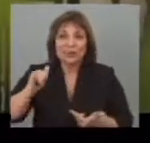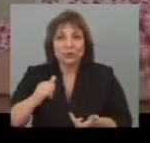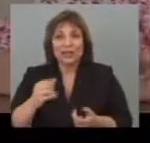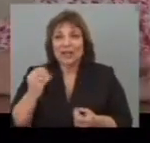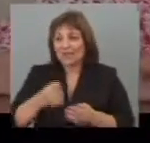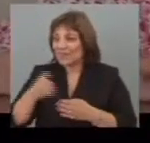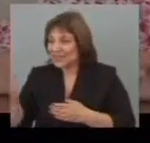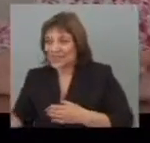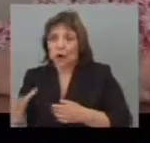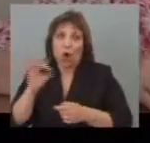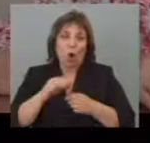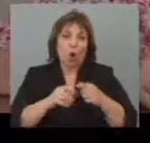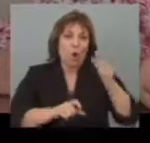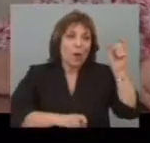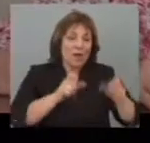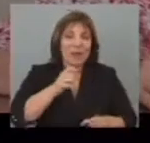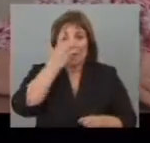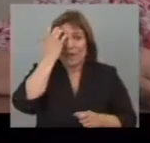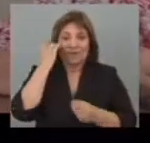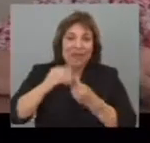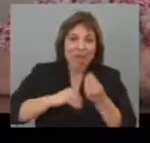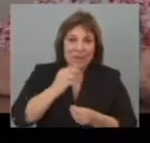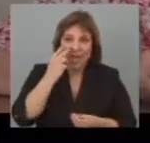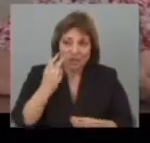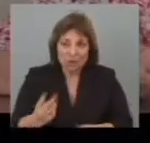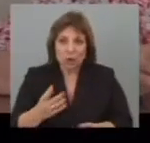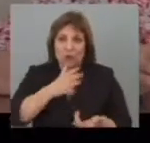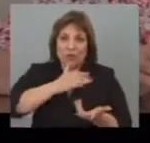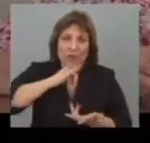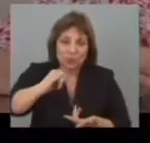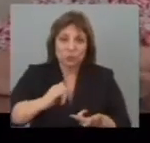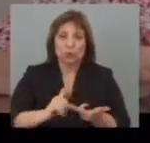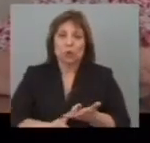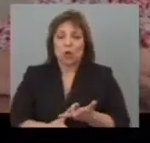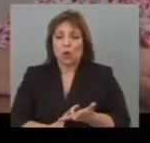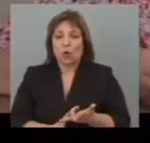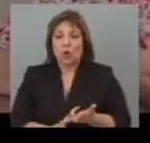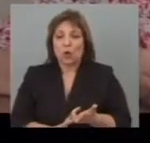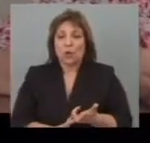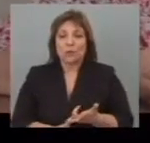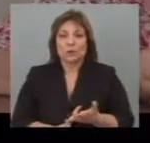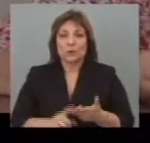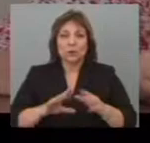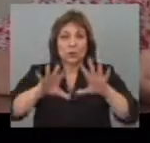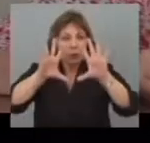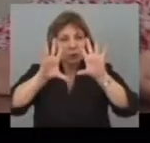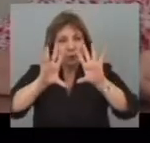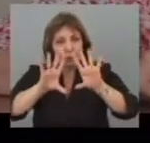terceros, habilita a los vecinos, vecinas, familiares, en principio todo el